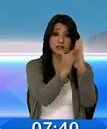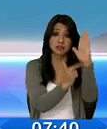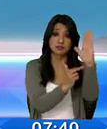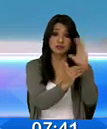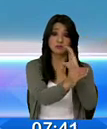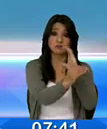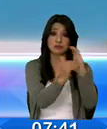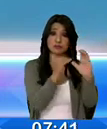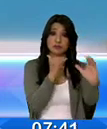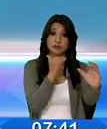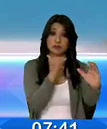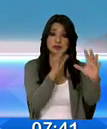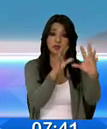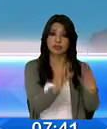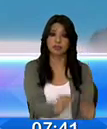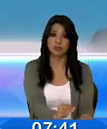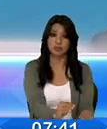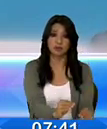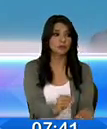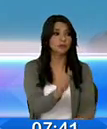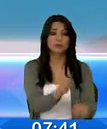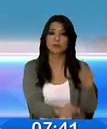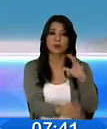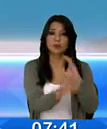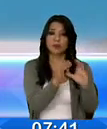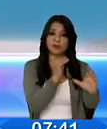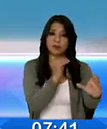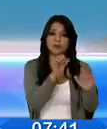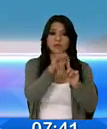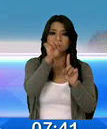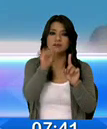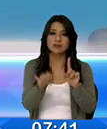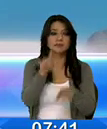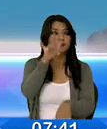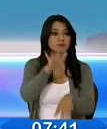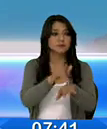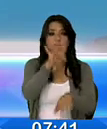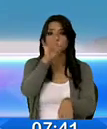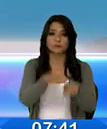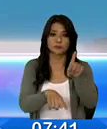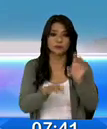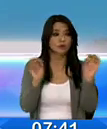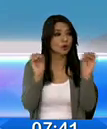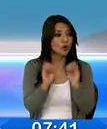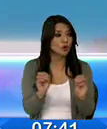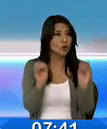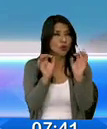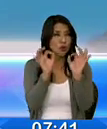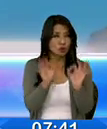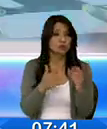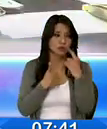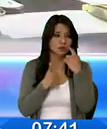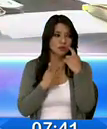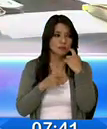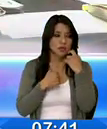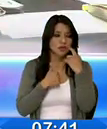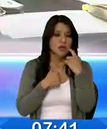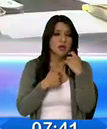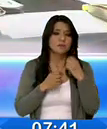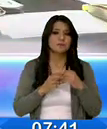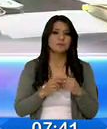página automáticamente se caía, no podían acceder al sistema de citas e incluso sucedió, y me sucedió a mí